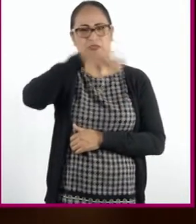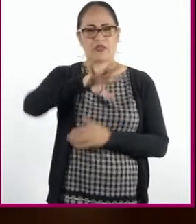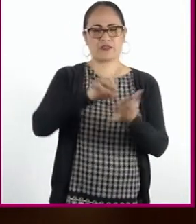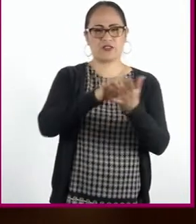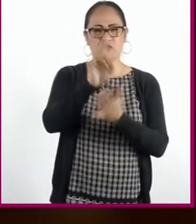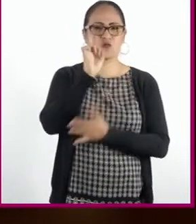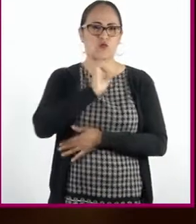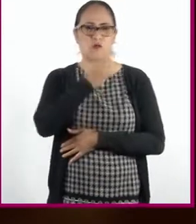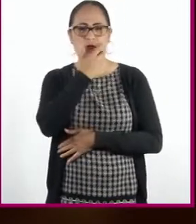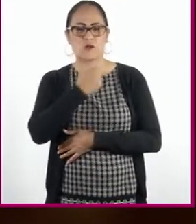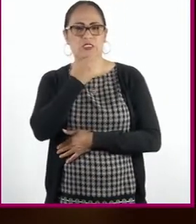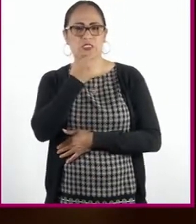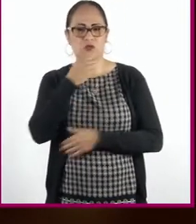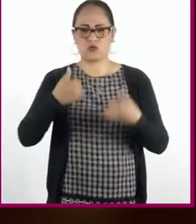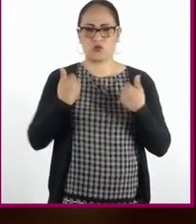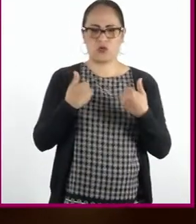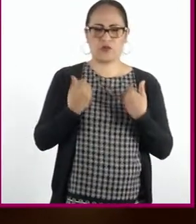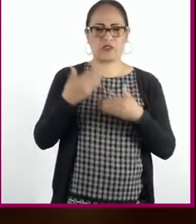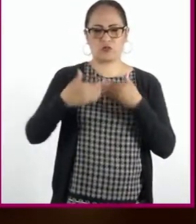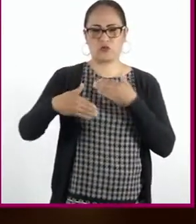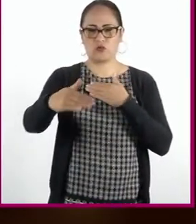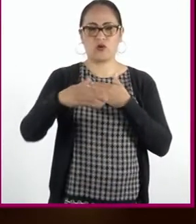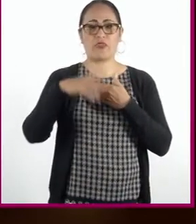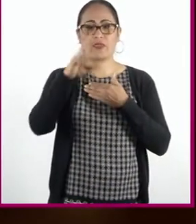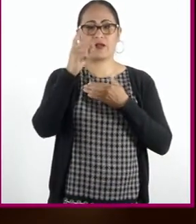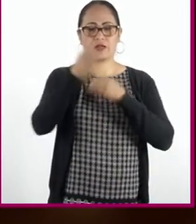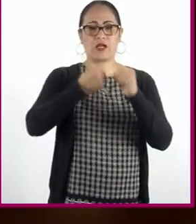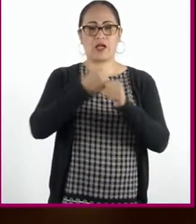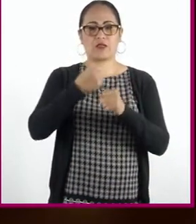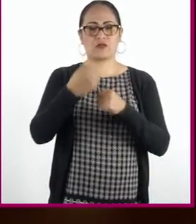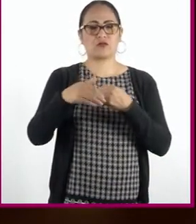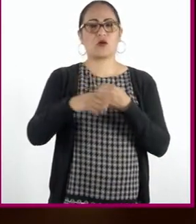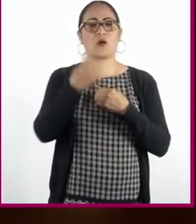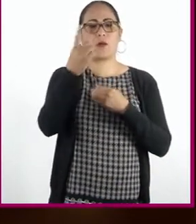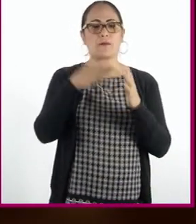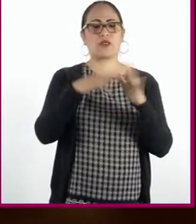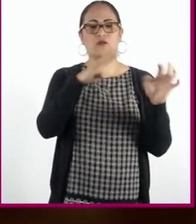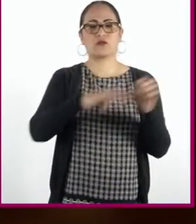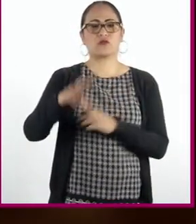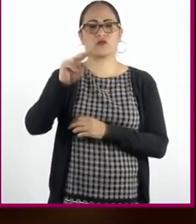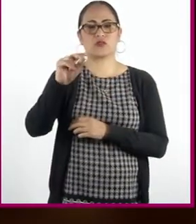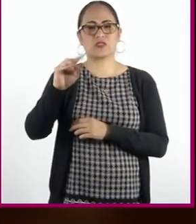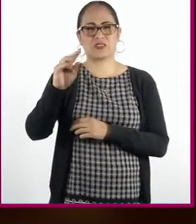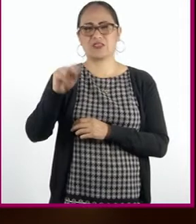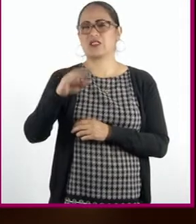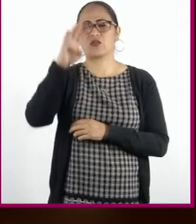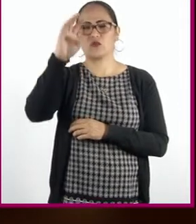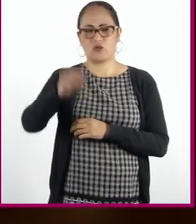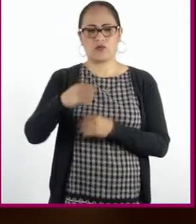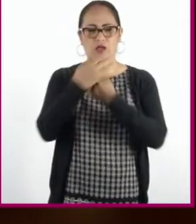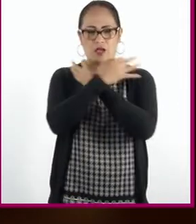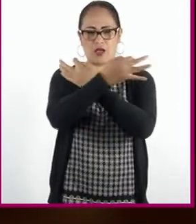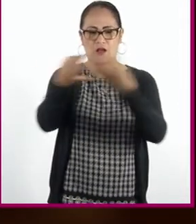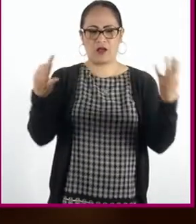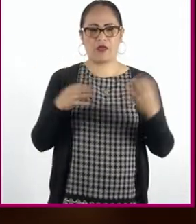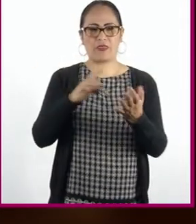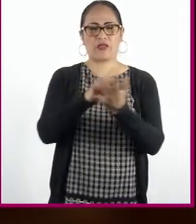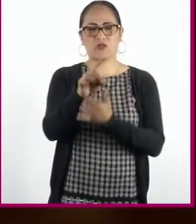niños y adolescentes. 30 años después, en 1989, la Convención sobre los Derechos de los Niños de la